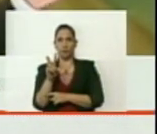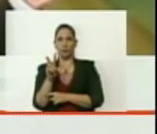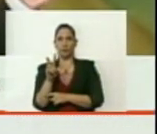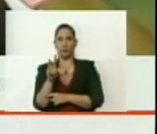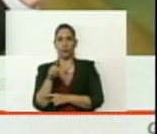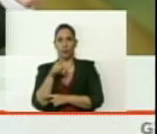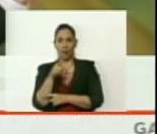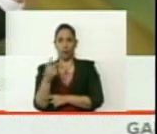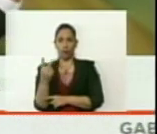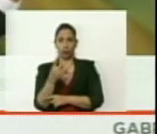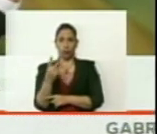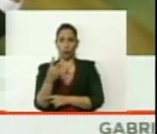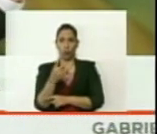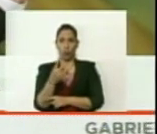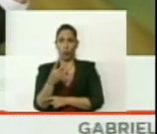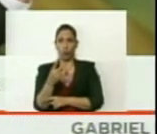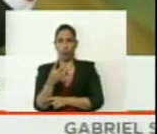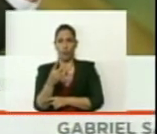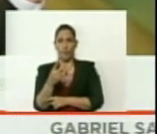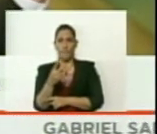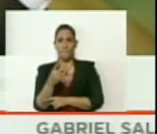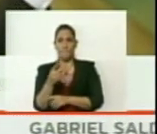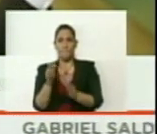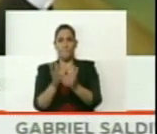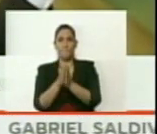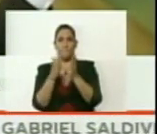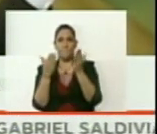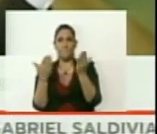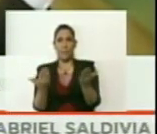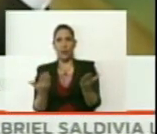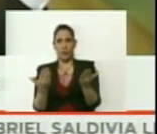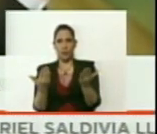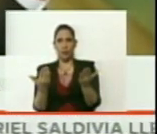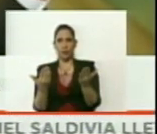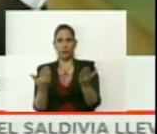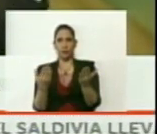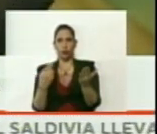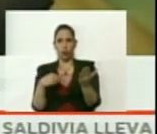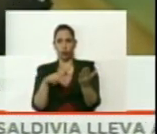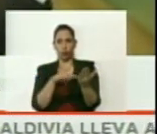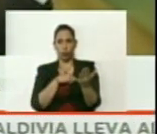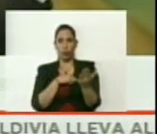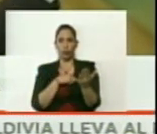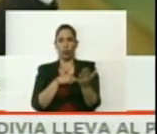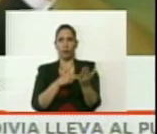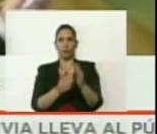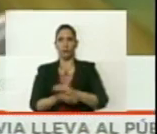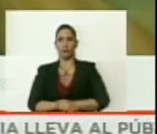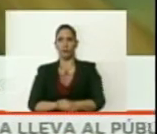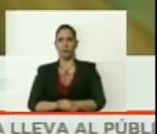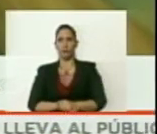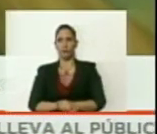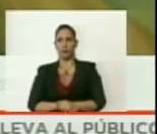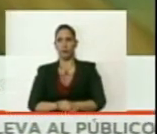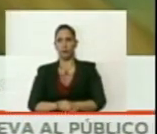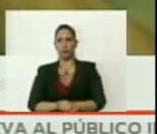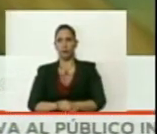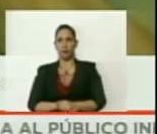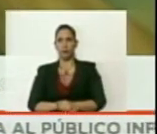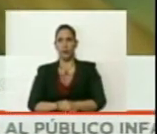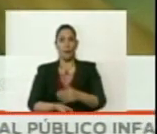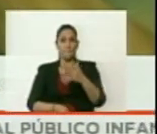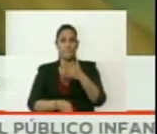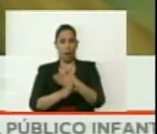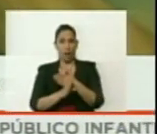Estas dos Biblias para nosotros, estos dos Coranes para nosotros, Torá para nosotros, vamos a